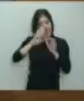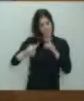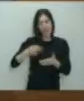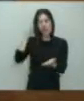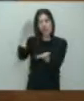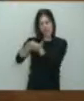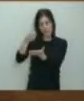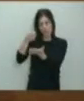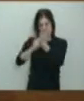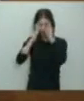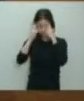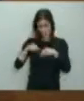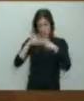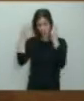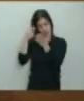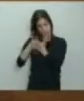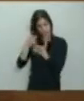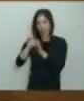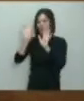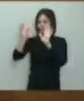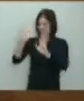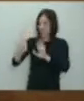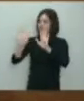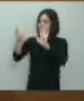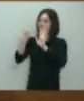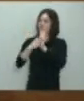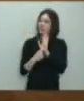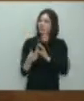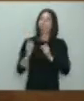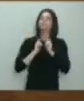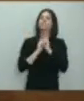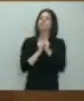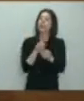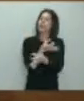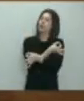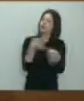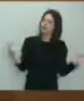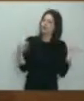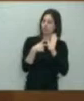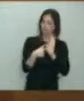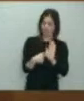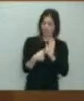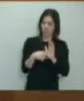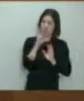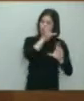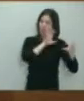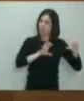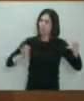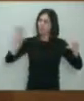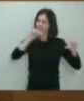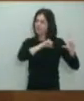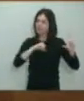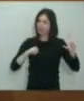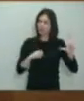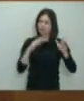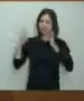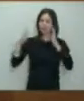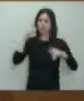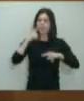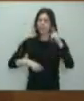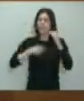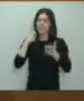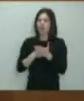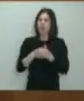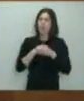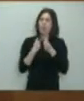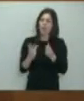Administración. Pero demos los datos correctamente. ¿Cuál es el periodo medio de pago de las comunidades autónomas en este momento? Y el